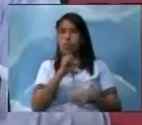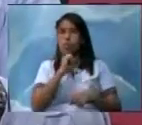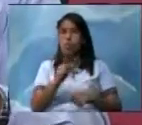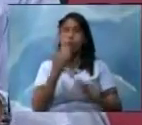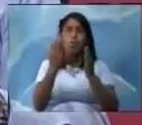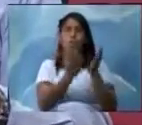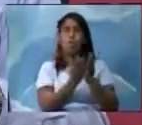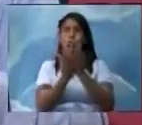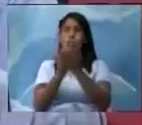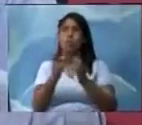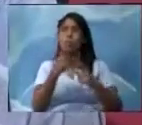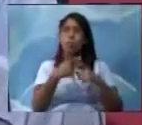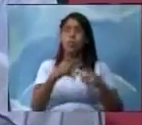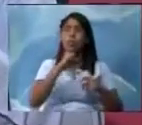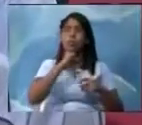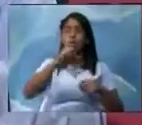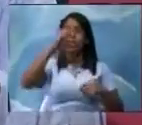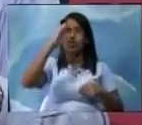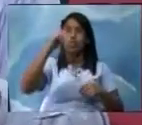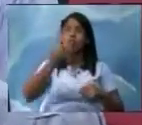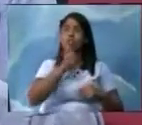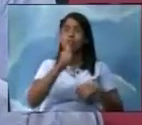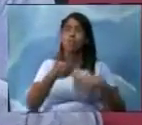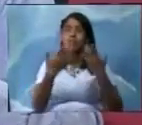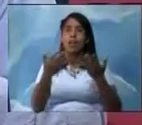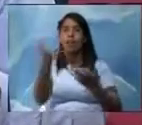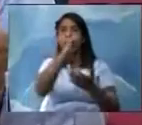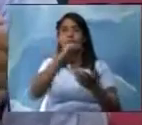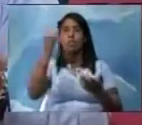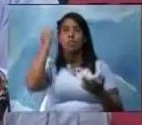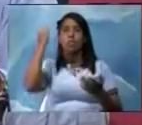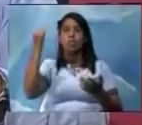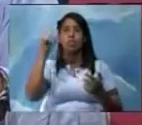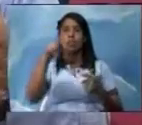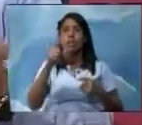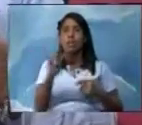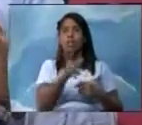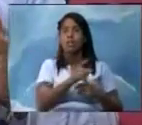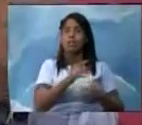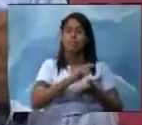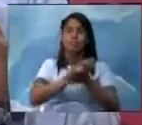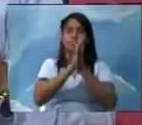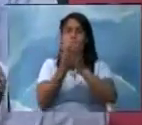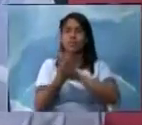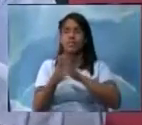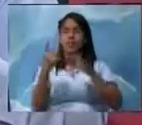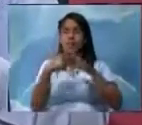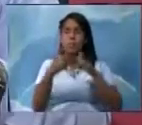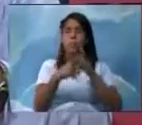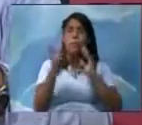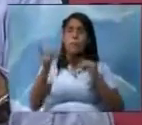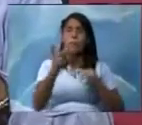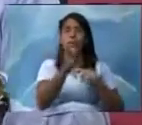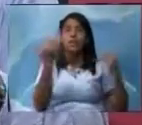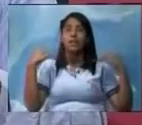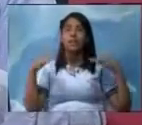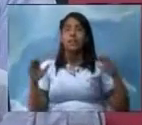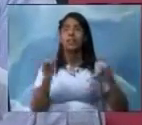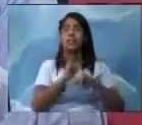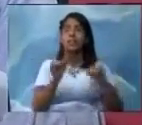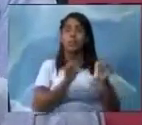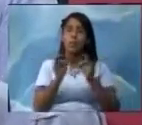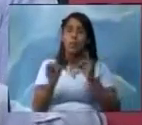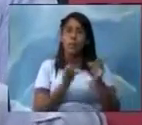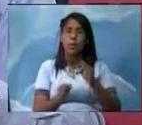los estudios pero es Dios quien da sabiduría a los sabios estos sabios fracasaron estos magos estas personas que quizás se habían